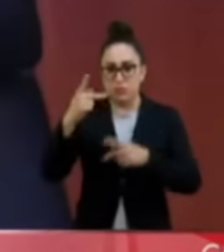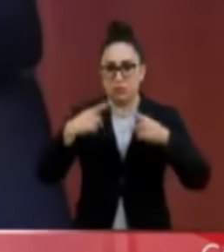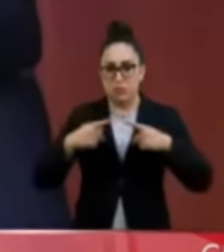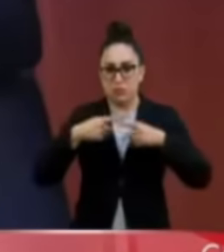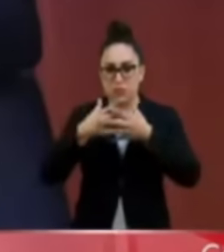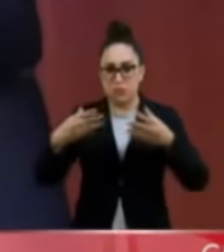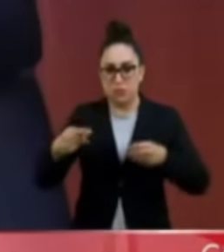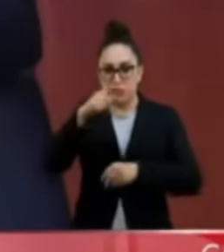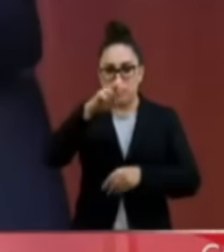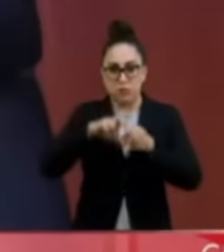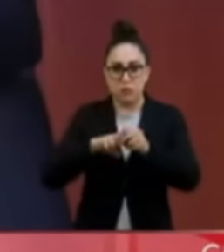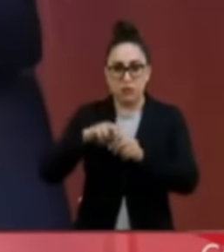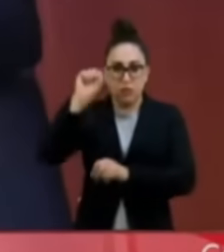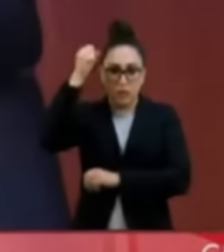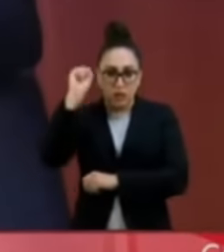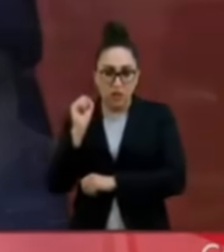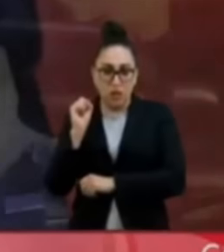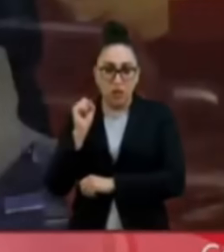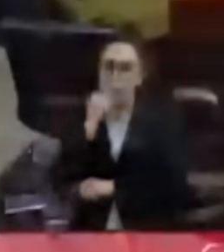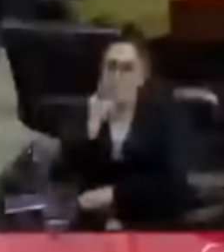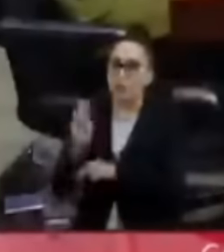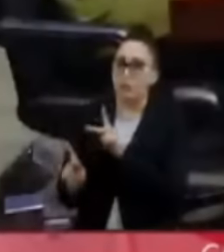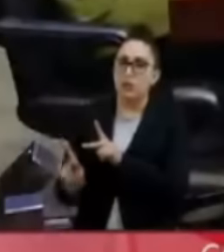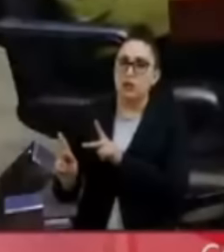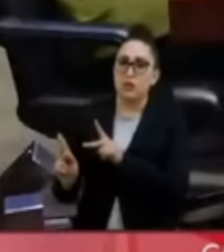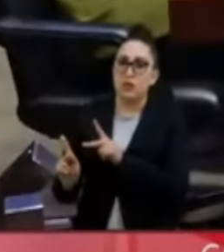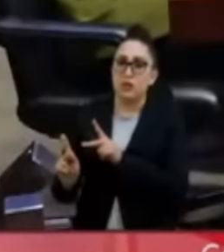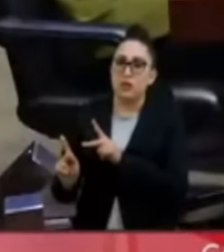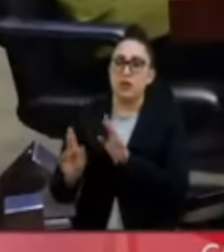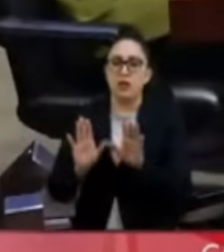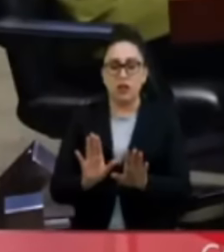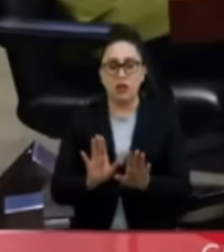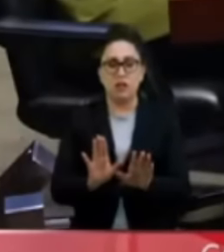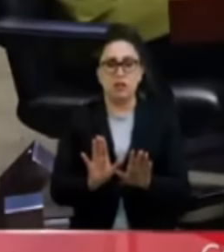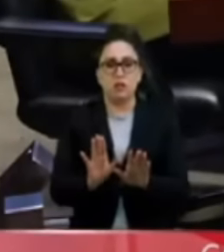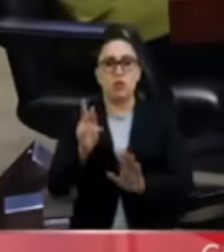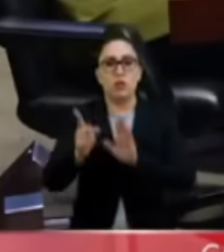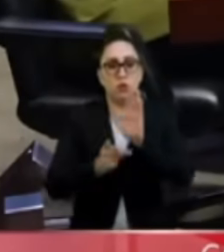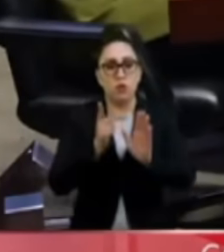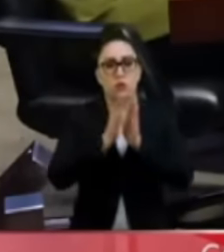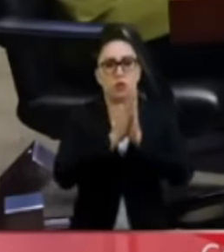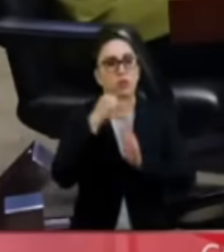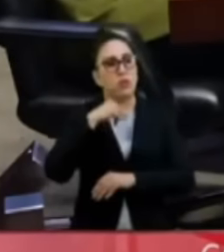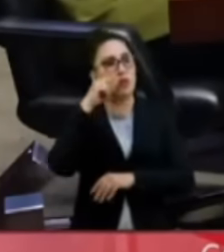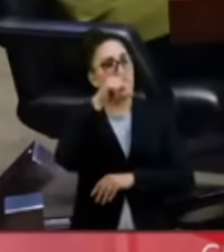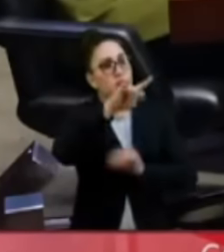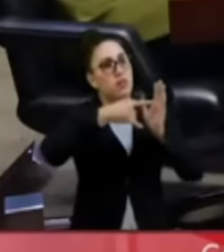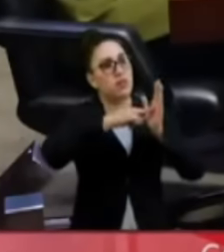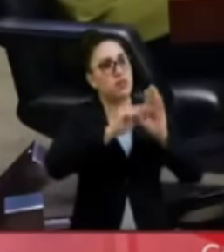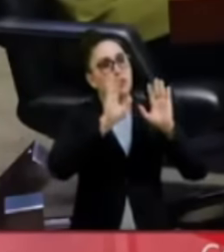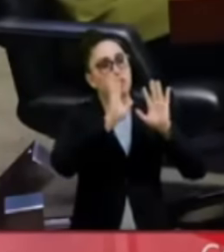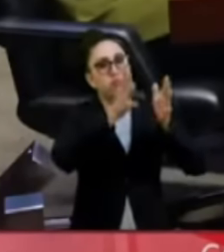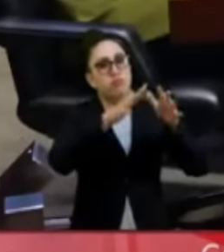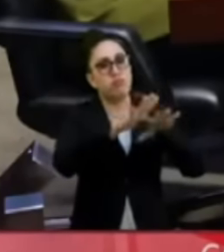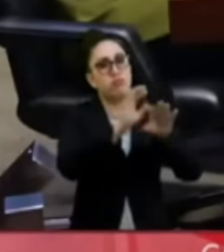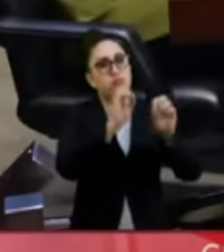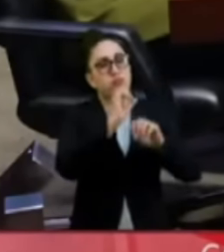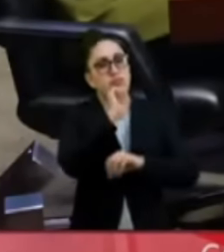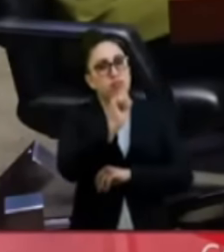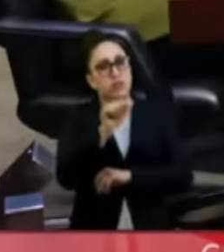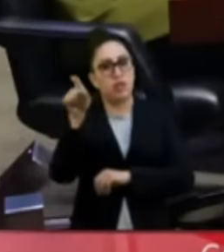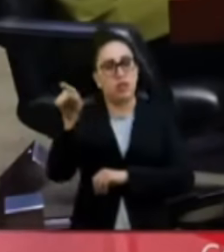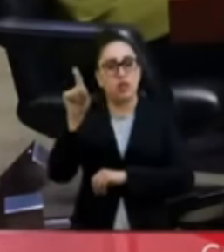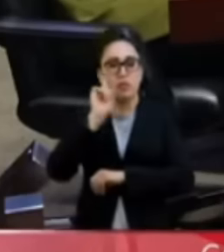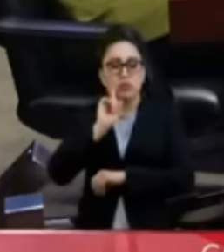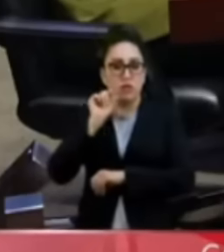senadora. Un momento, senadora Villano. Otra vez el reloj está detenido. La senadora Villano tiene un